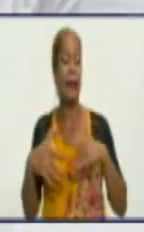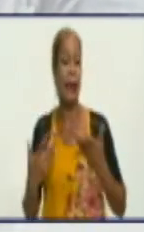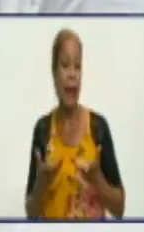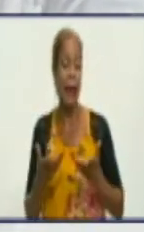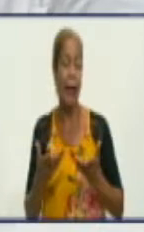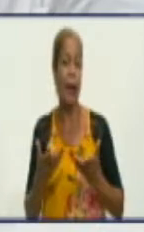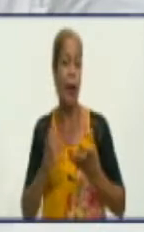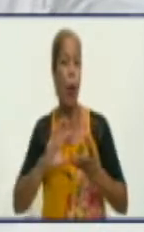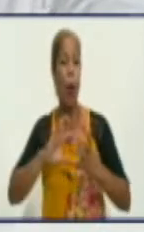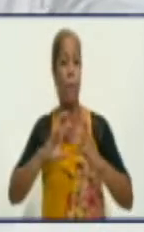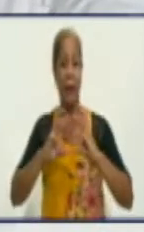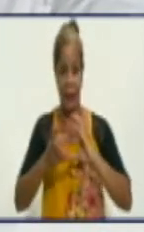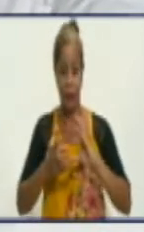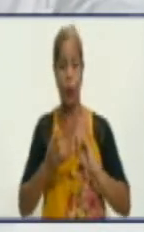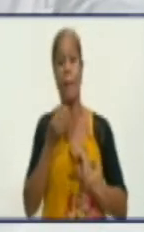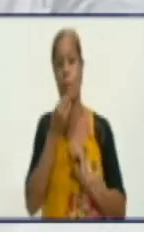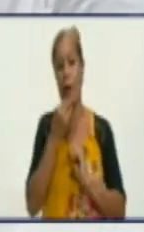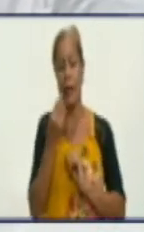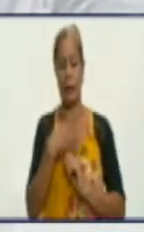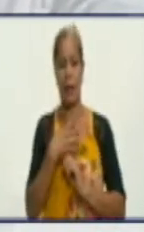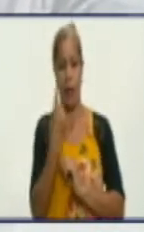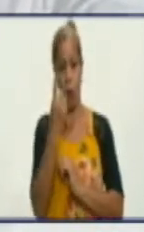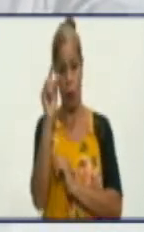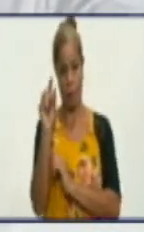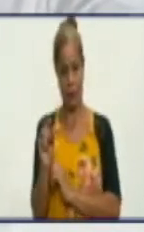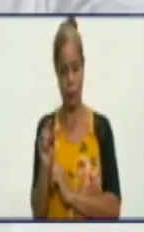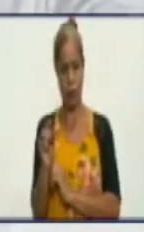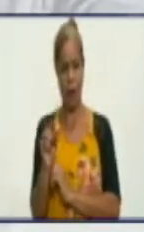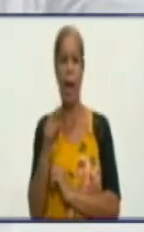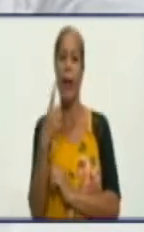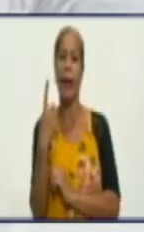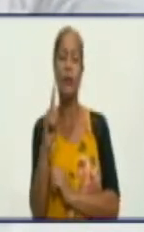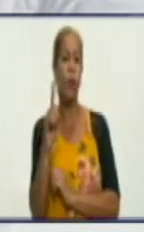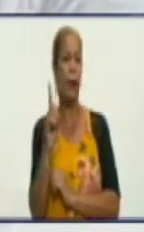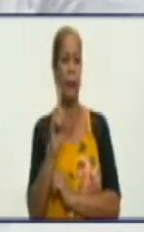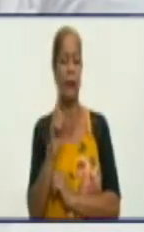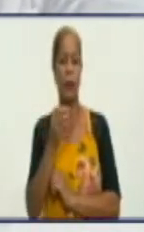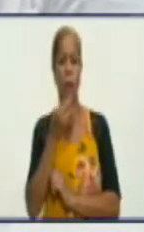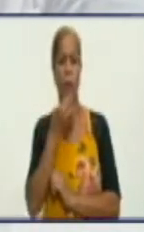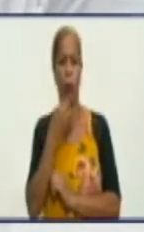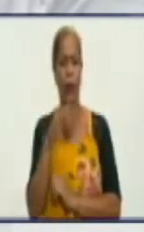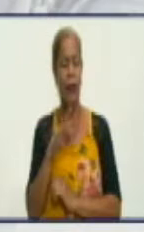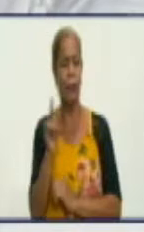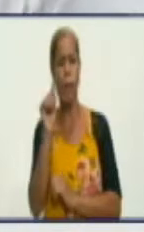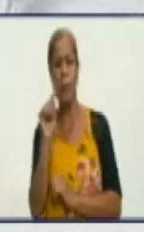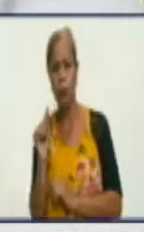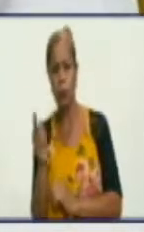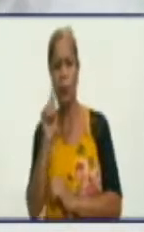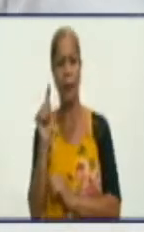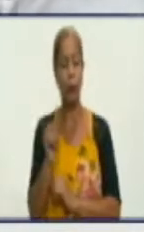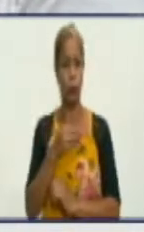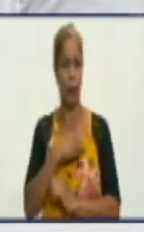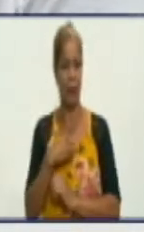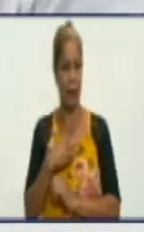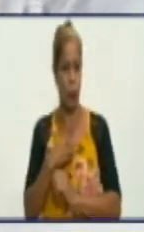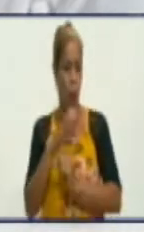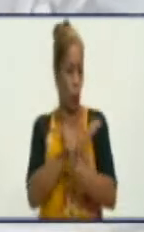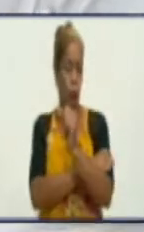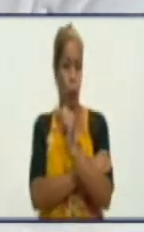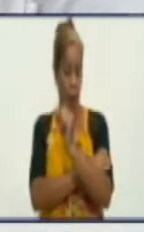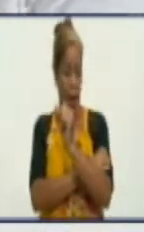en él. ¿Qué pasa con esto? Esto no solamente es mediante la clínica, o sea, el interrogatorio y coger el esfínmetro y tomar la presión, no.